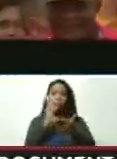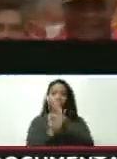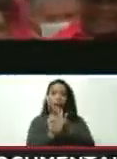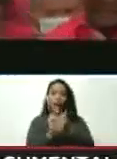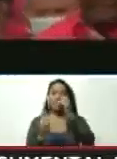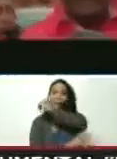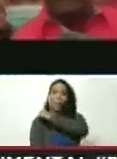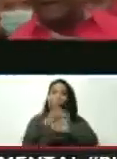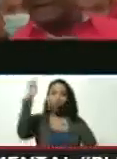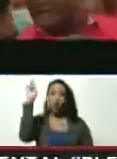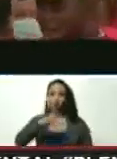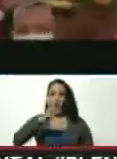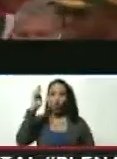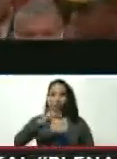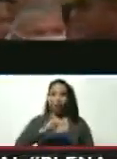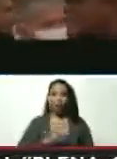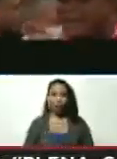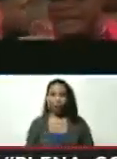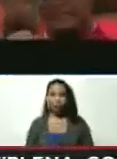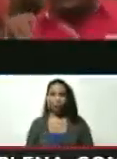¡Leales siempre!